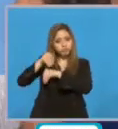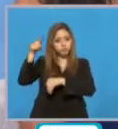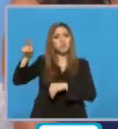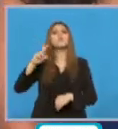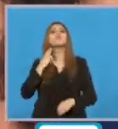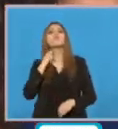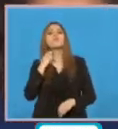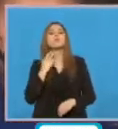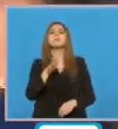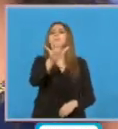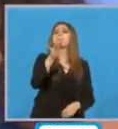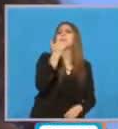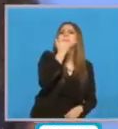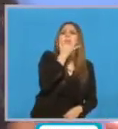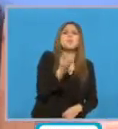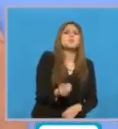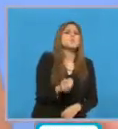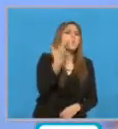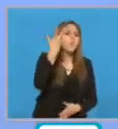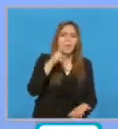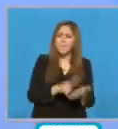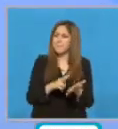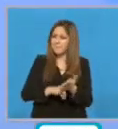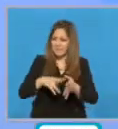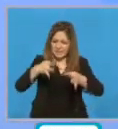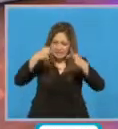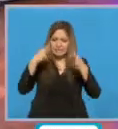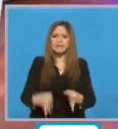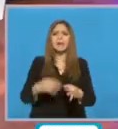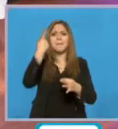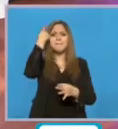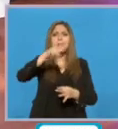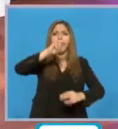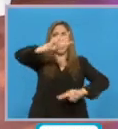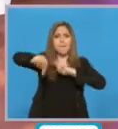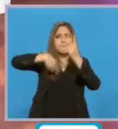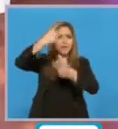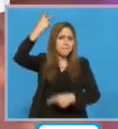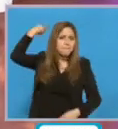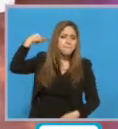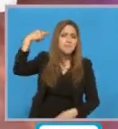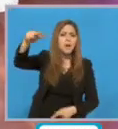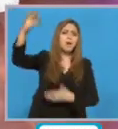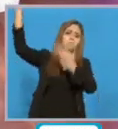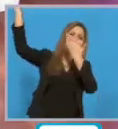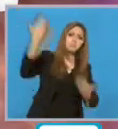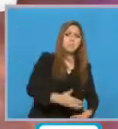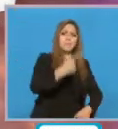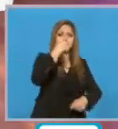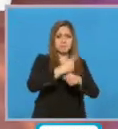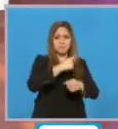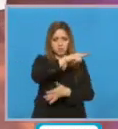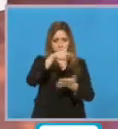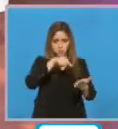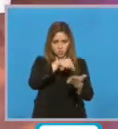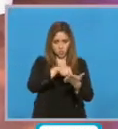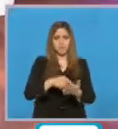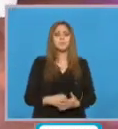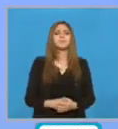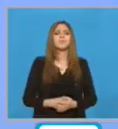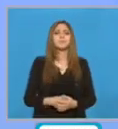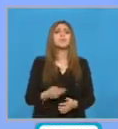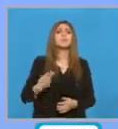dinero es el que estamos hablando? O sea, ¿cuánto necesitan ahora sí para brincar el charco y traerse el primer lugar? Ahorita la meta que estamos persiguiendo